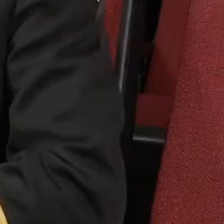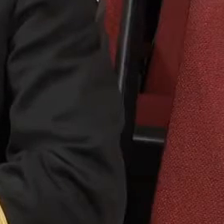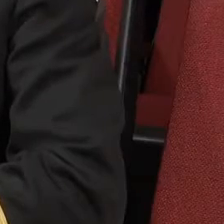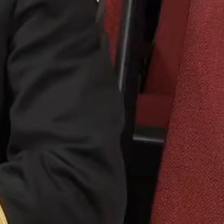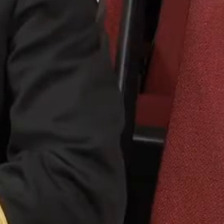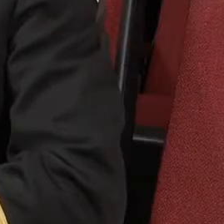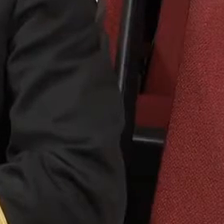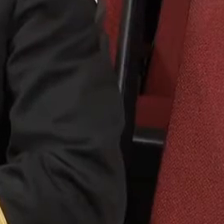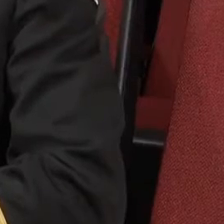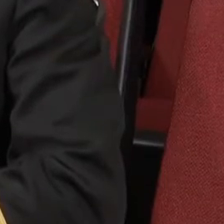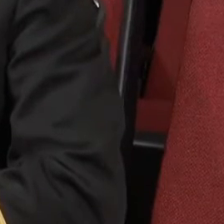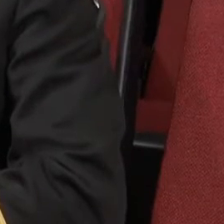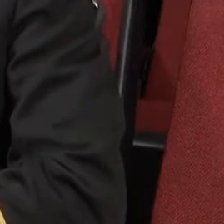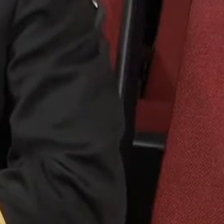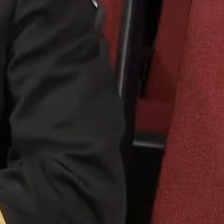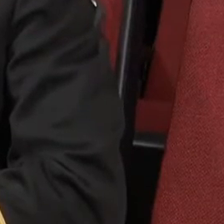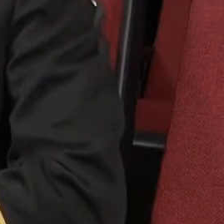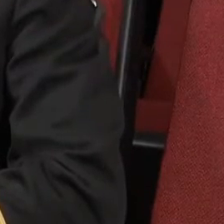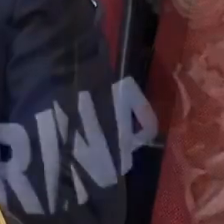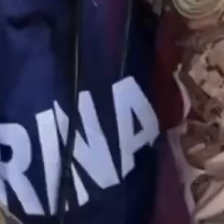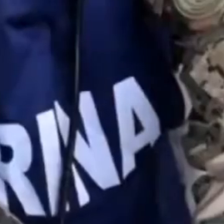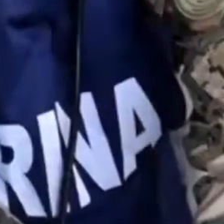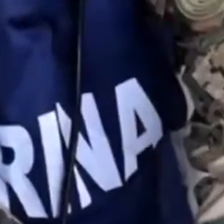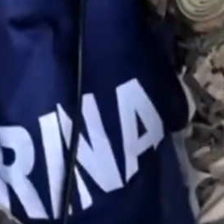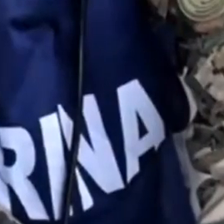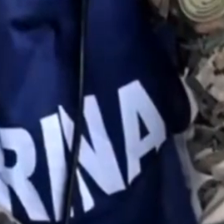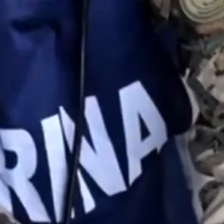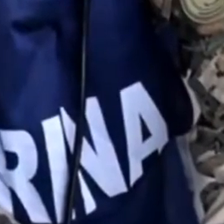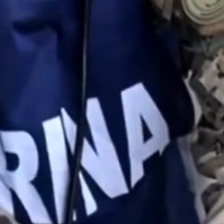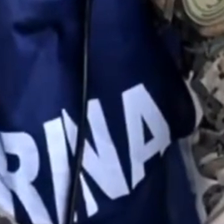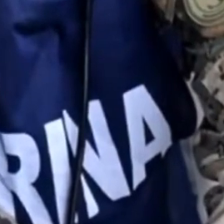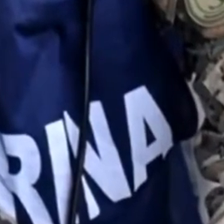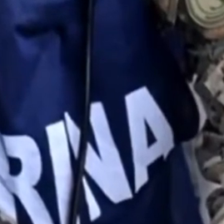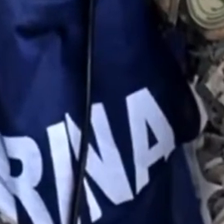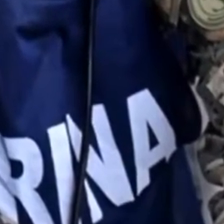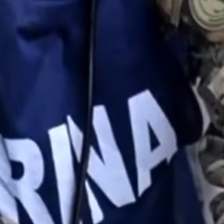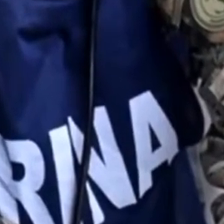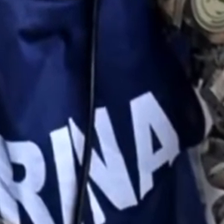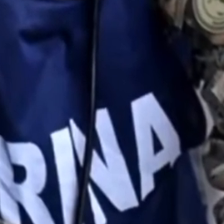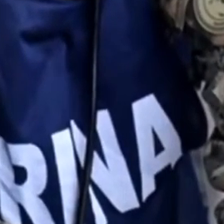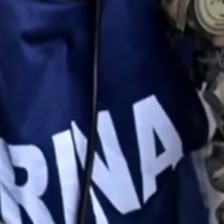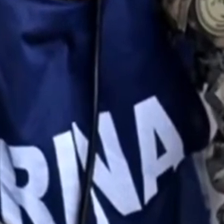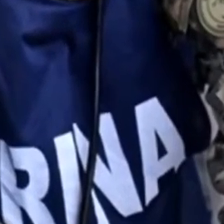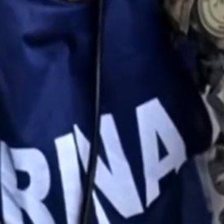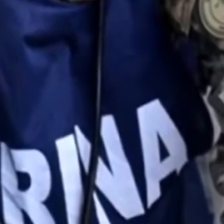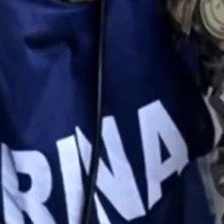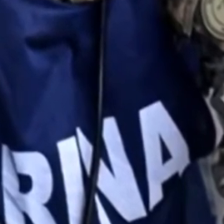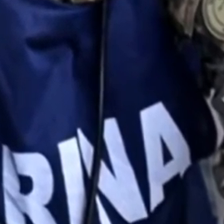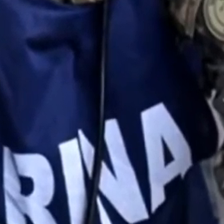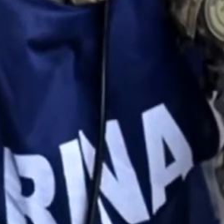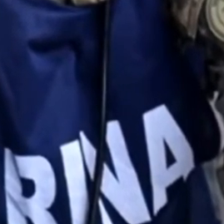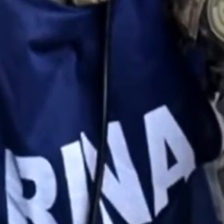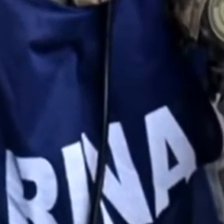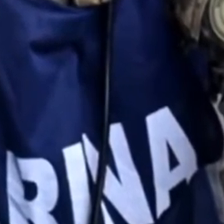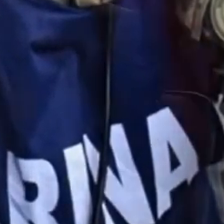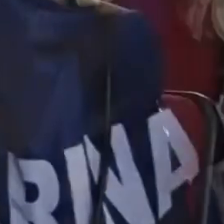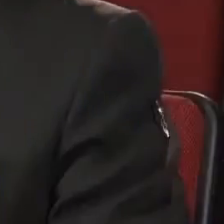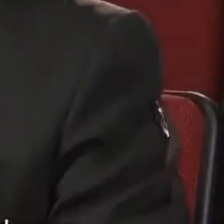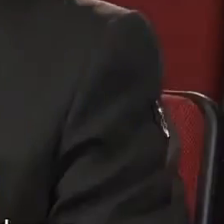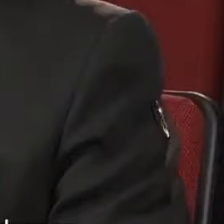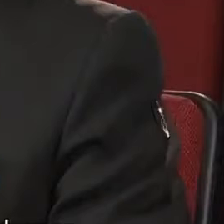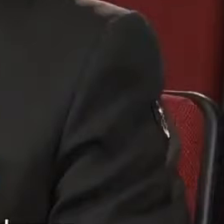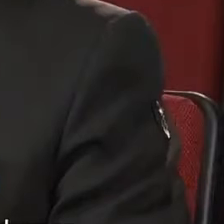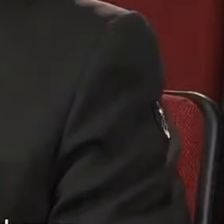Tengo obligaciones y responsabilidades como enfermero naval que soy, por el compromiso, por el sentido